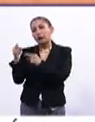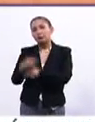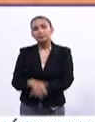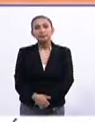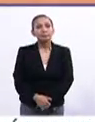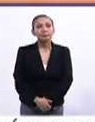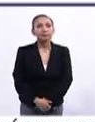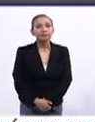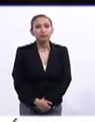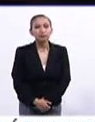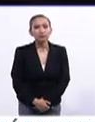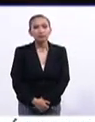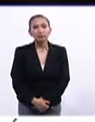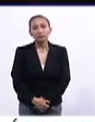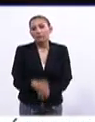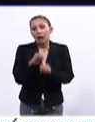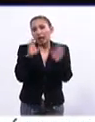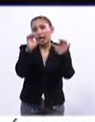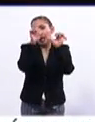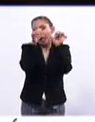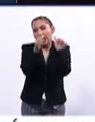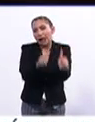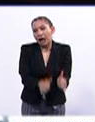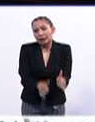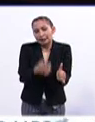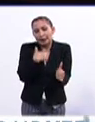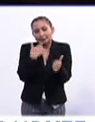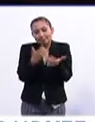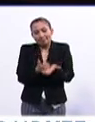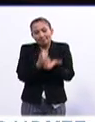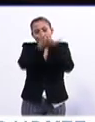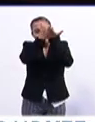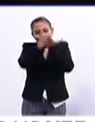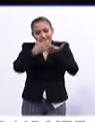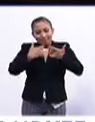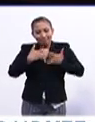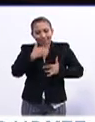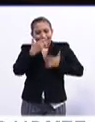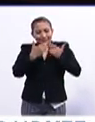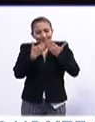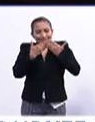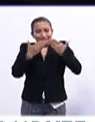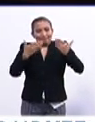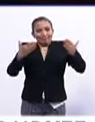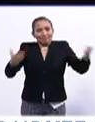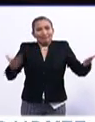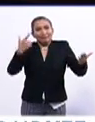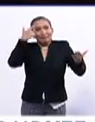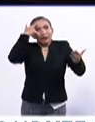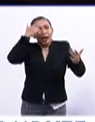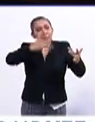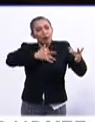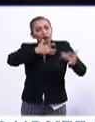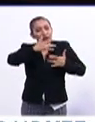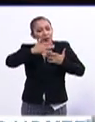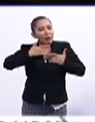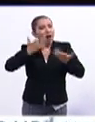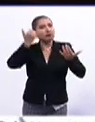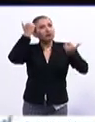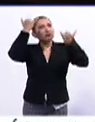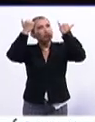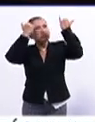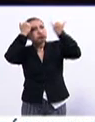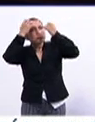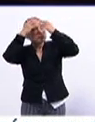la música desde luego el arte sensibilizar a la persona desarrolla la emotividad